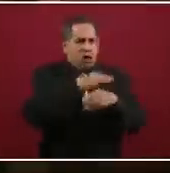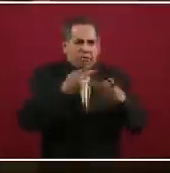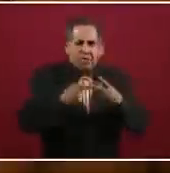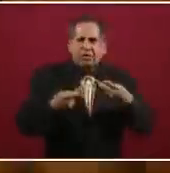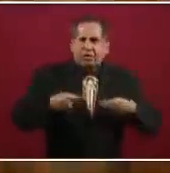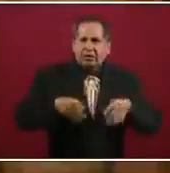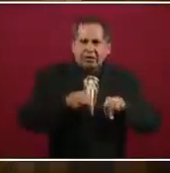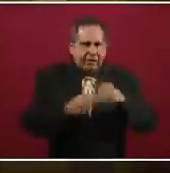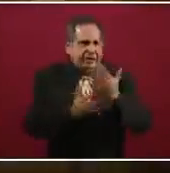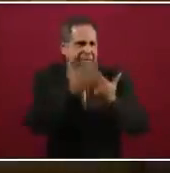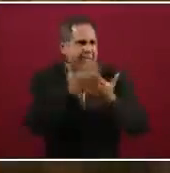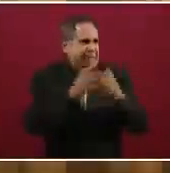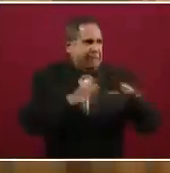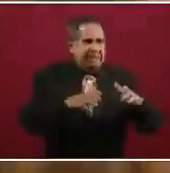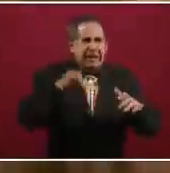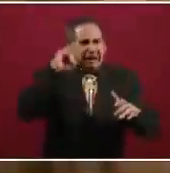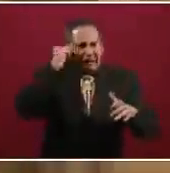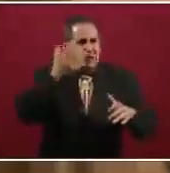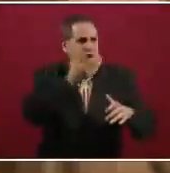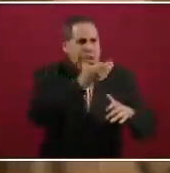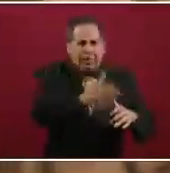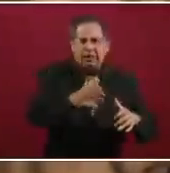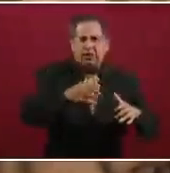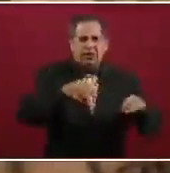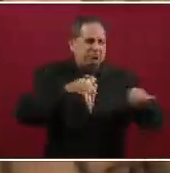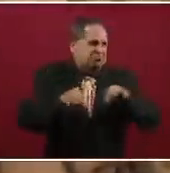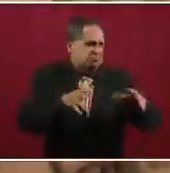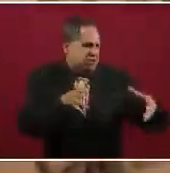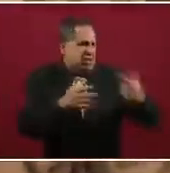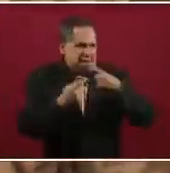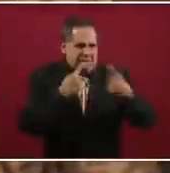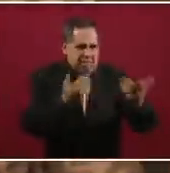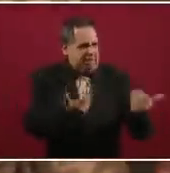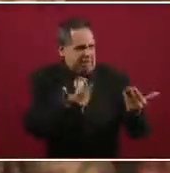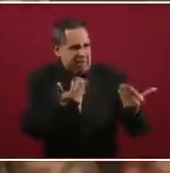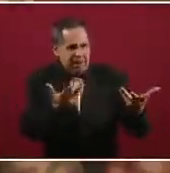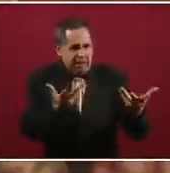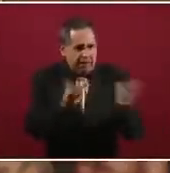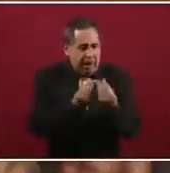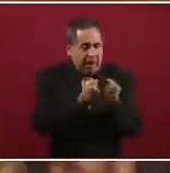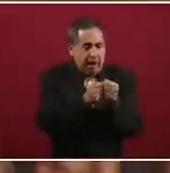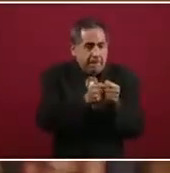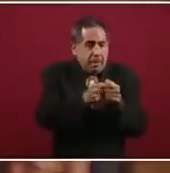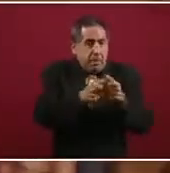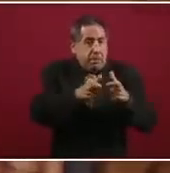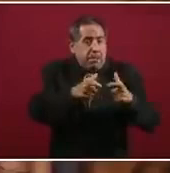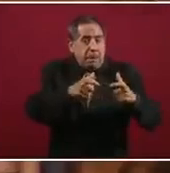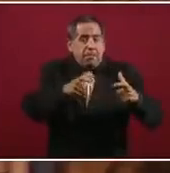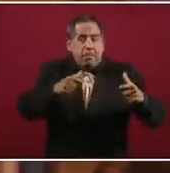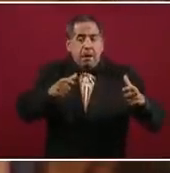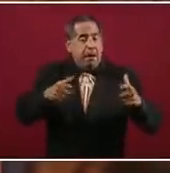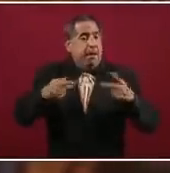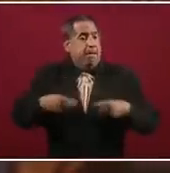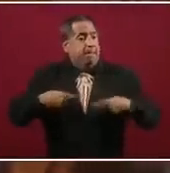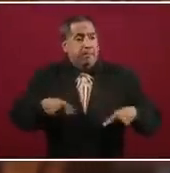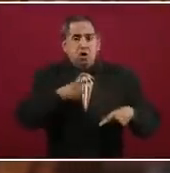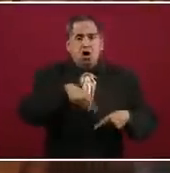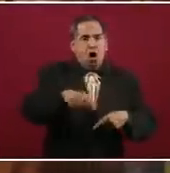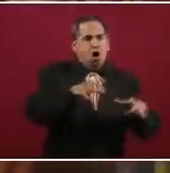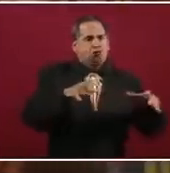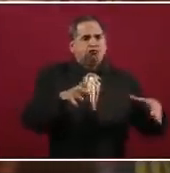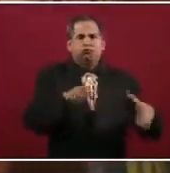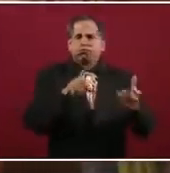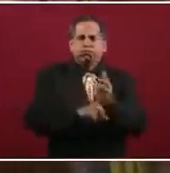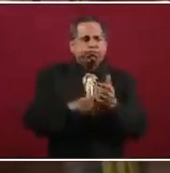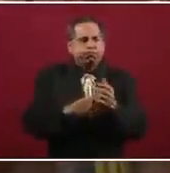artesanos, rancheros, y empiezan a reunirse un conglomerado de gentes que